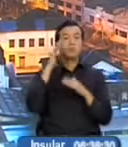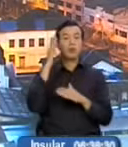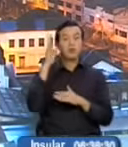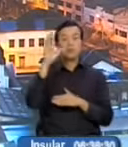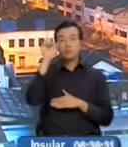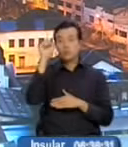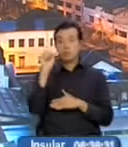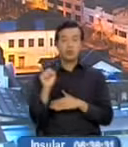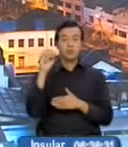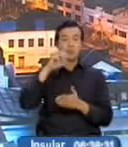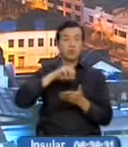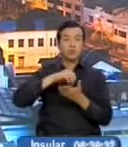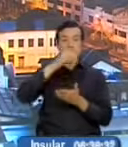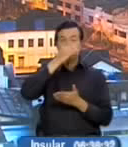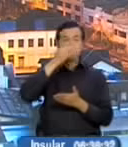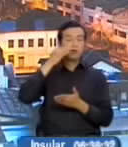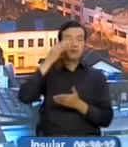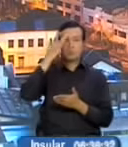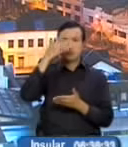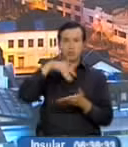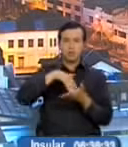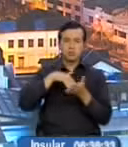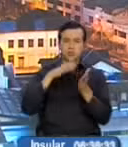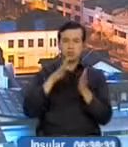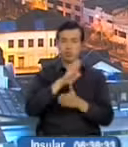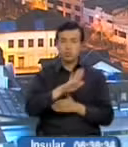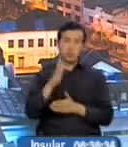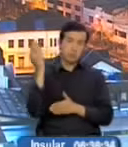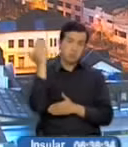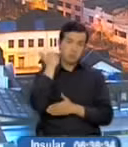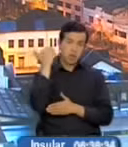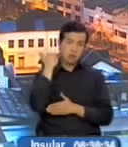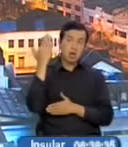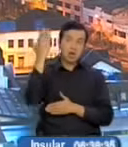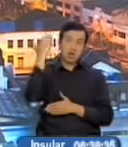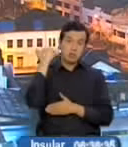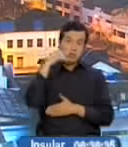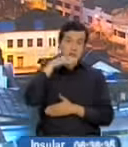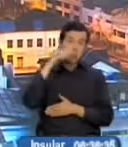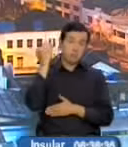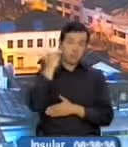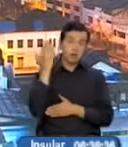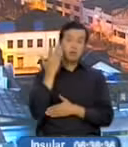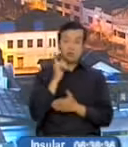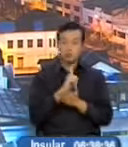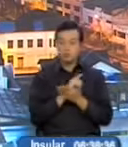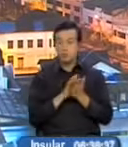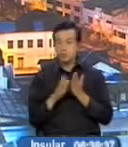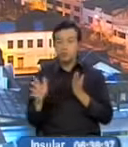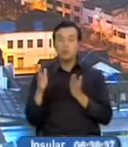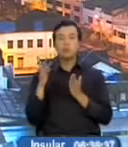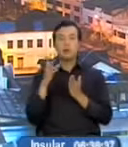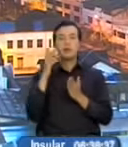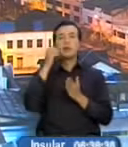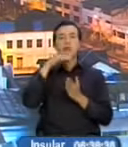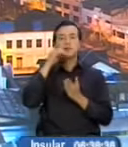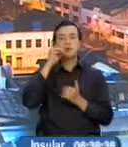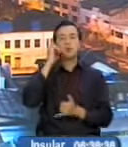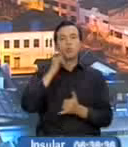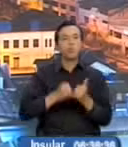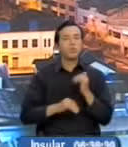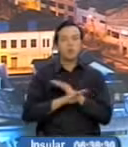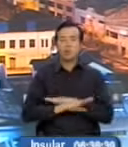en las provincias de la región Amazónica, porque los estudiantes que no aprobaron los exámenes supletorios los van a rendir en estos días. Se trata de los exámenes